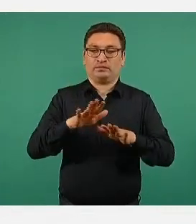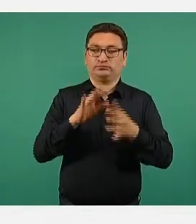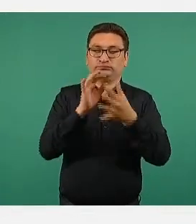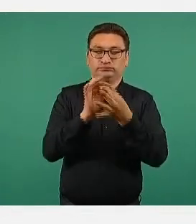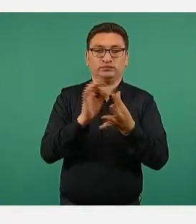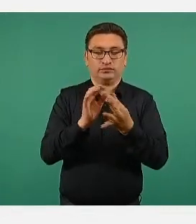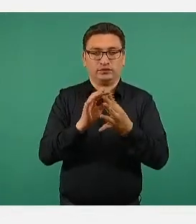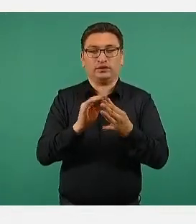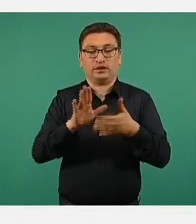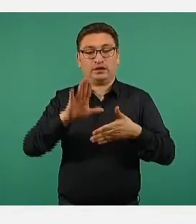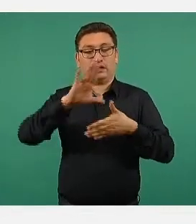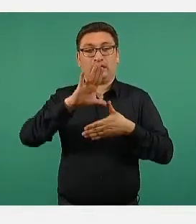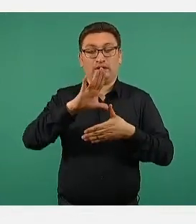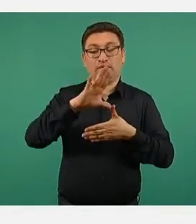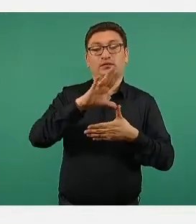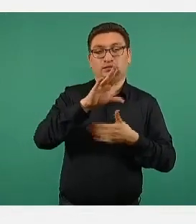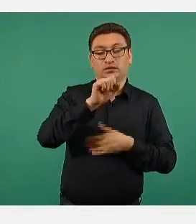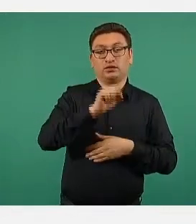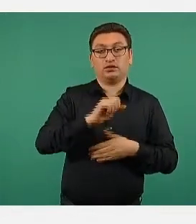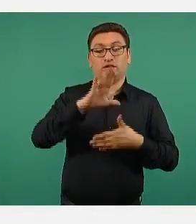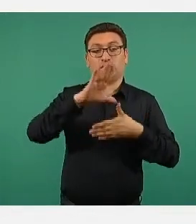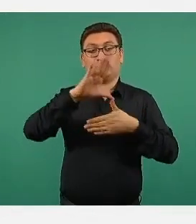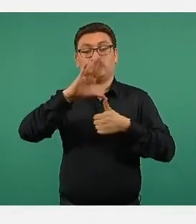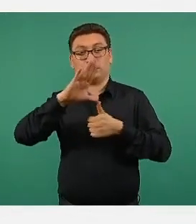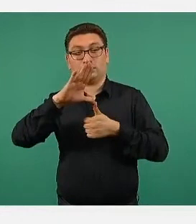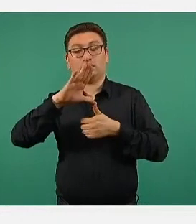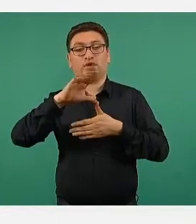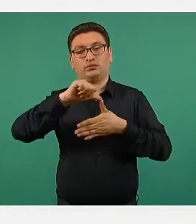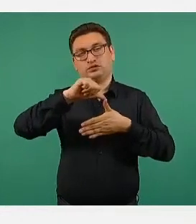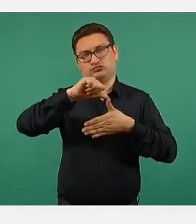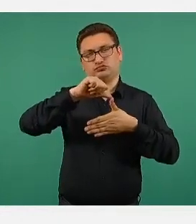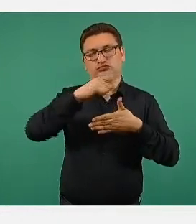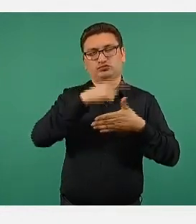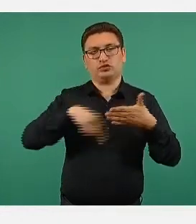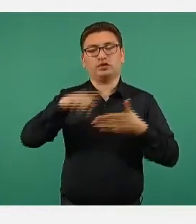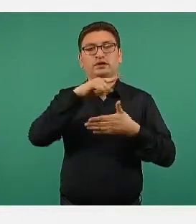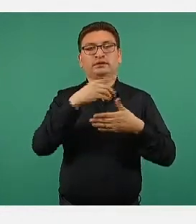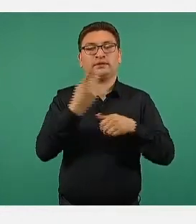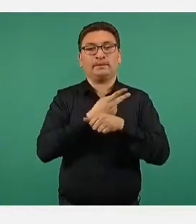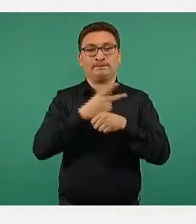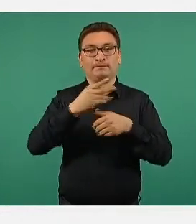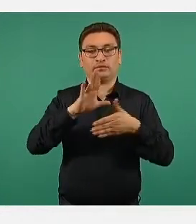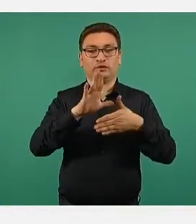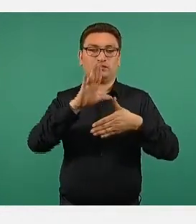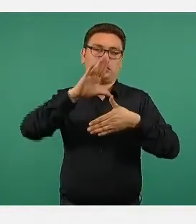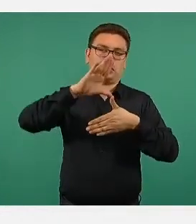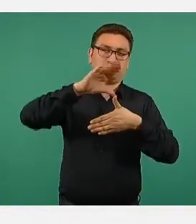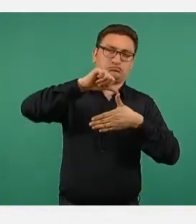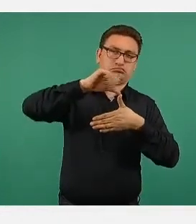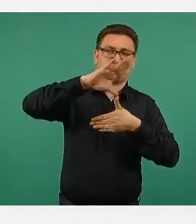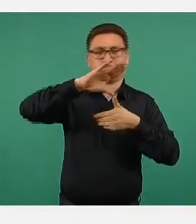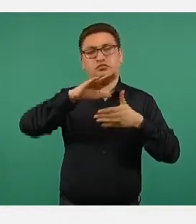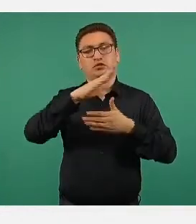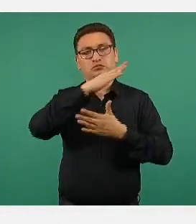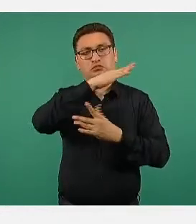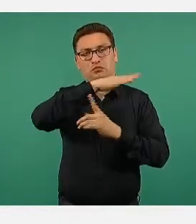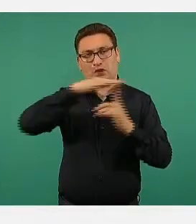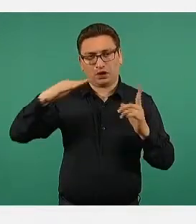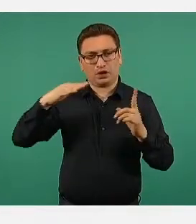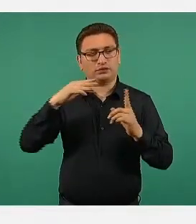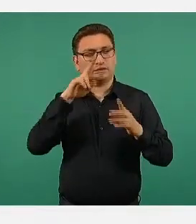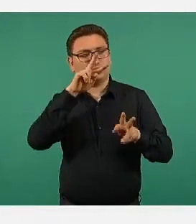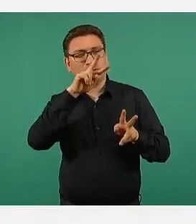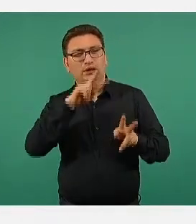del tema de América del Sur. Esta fuente de información divide a nuestra región en América del Norte y América del Sur y como